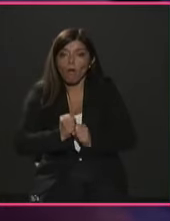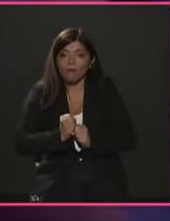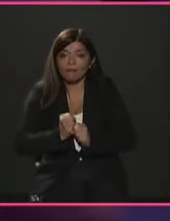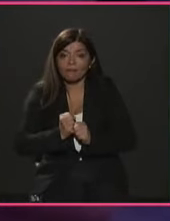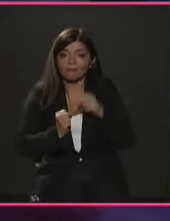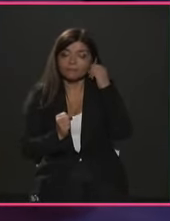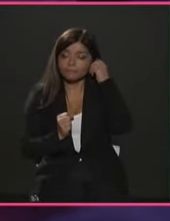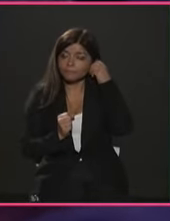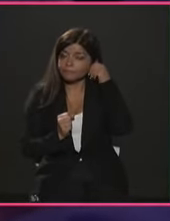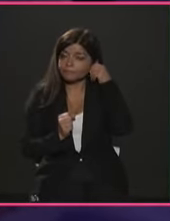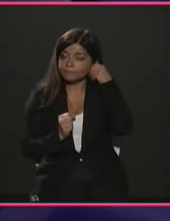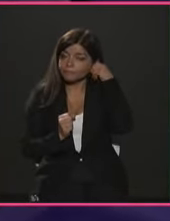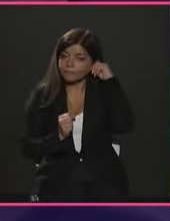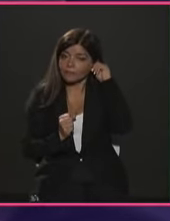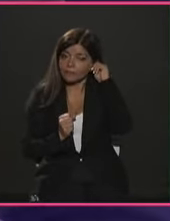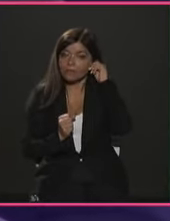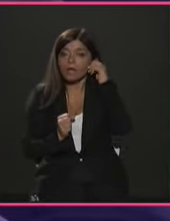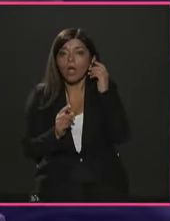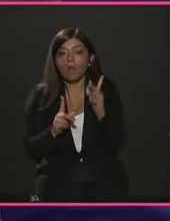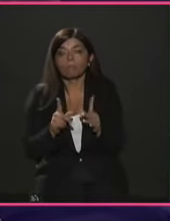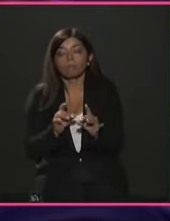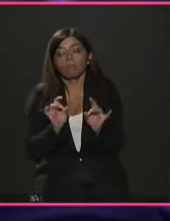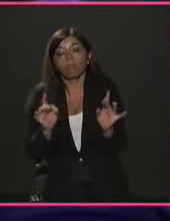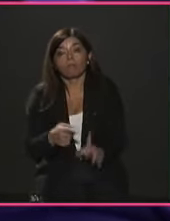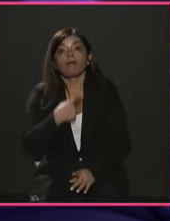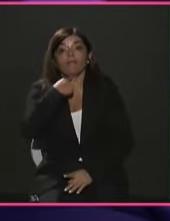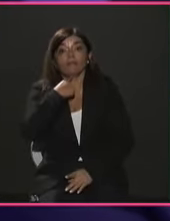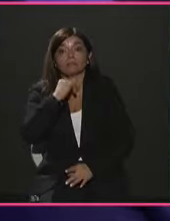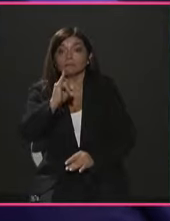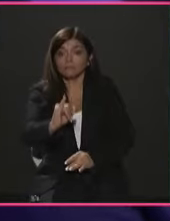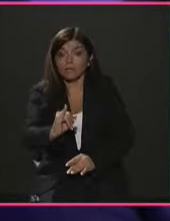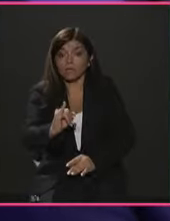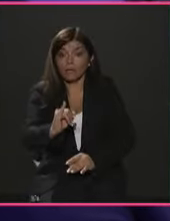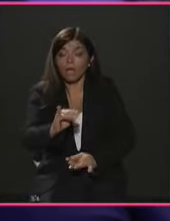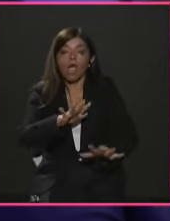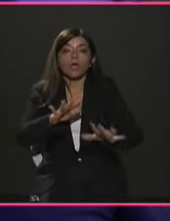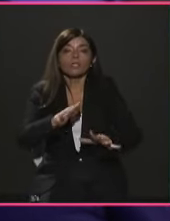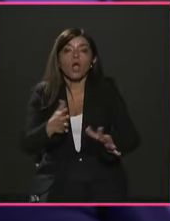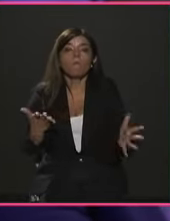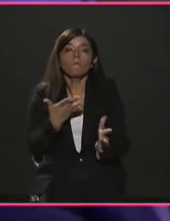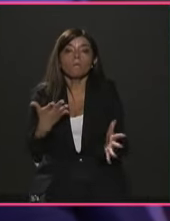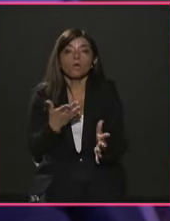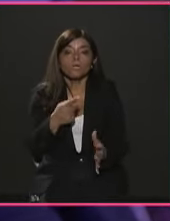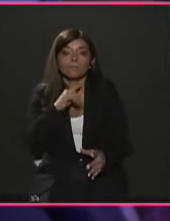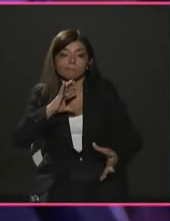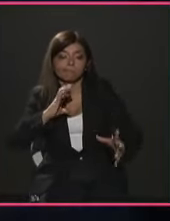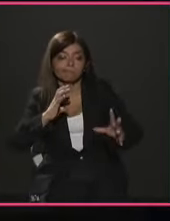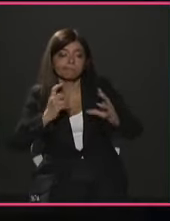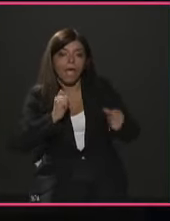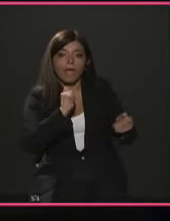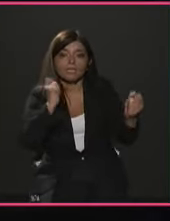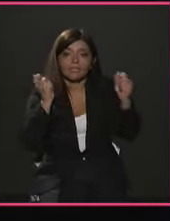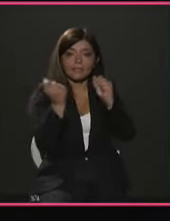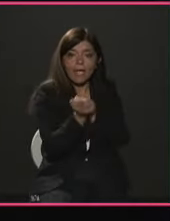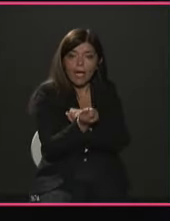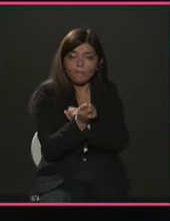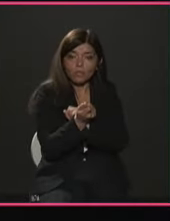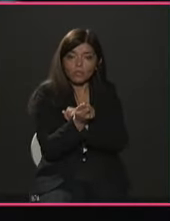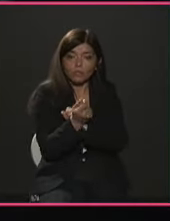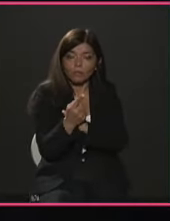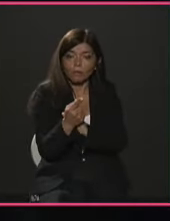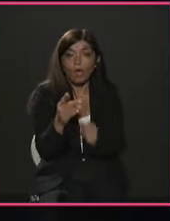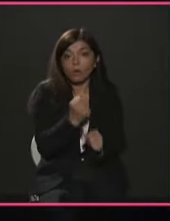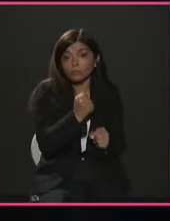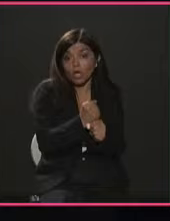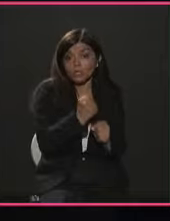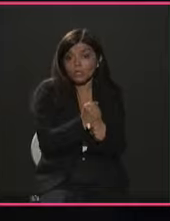ser Cómo puede ocurrir podría ser traumatizante y mucho de esto ocurre por el global South y en el caso de esto era los